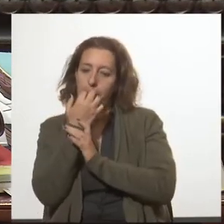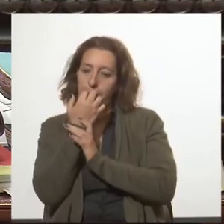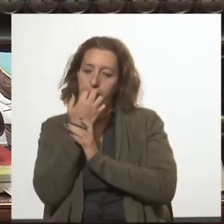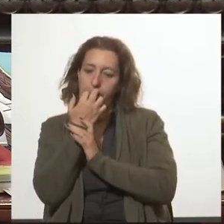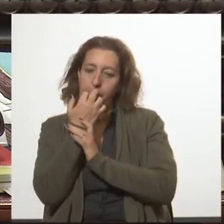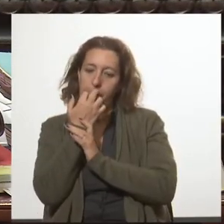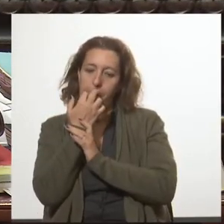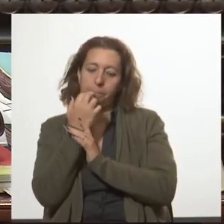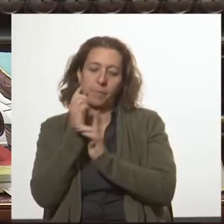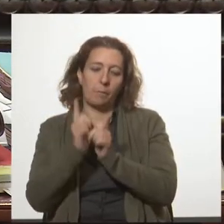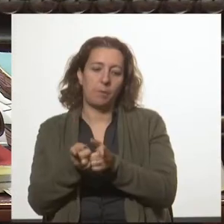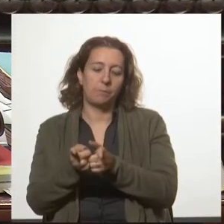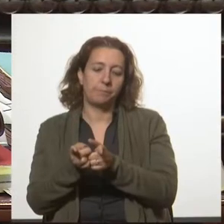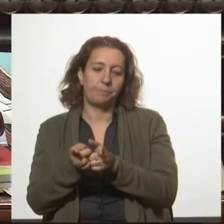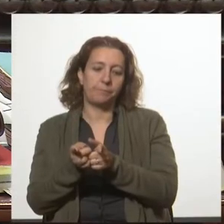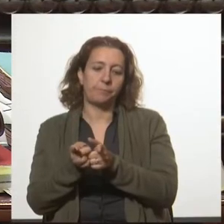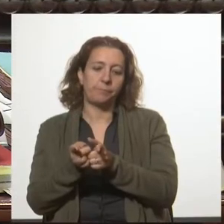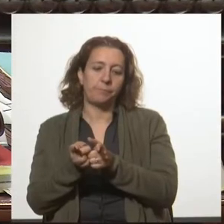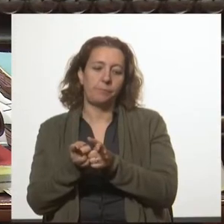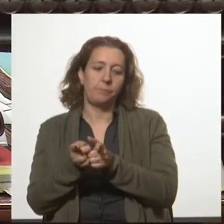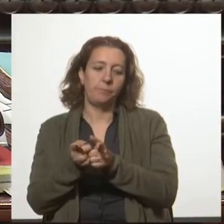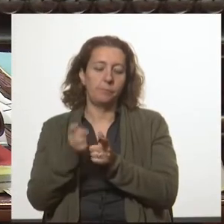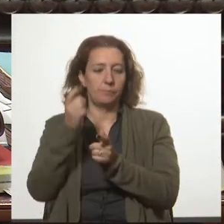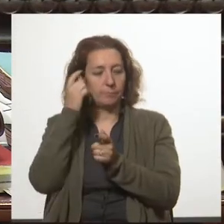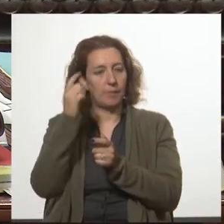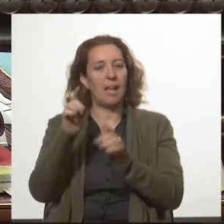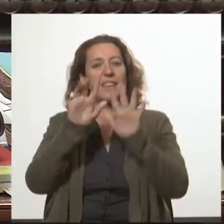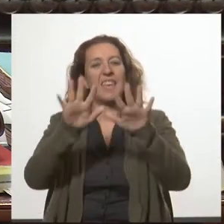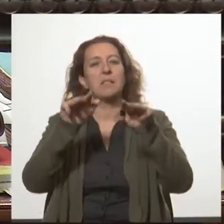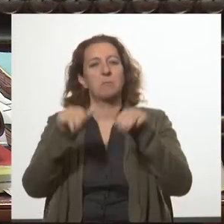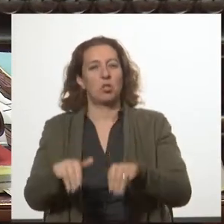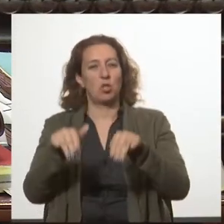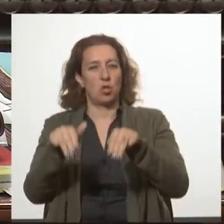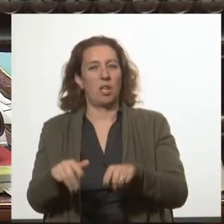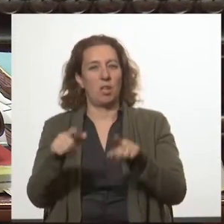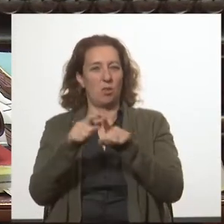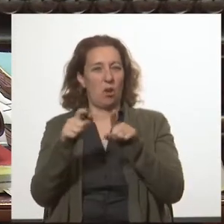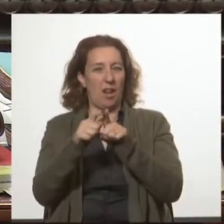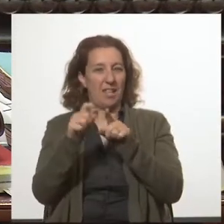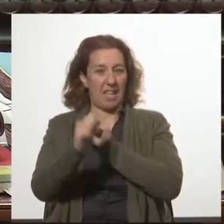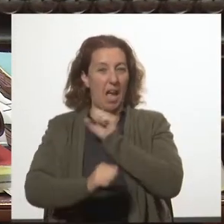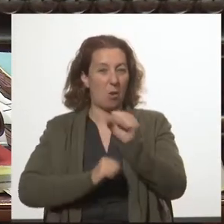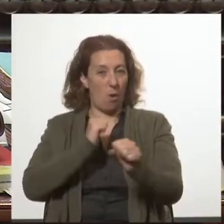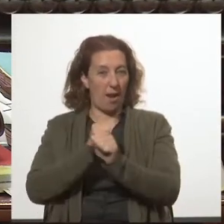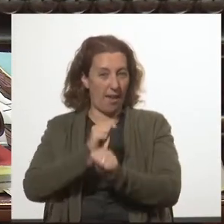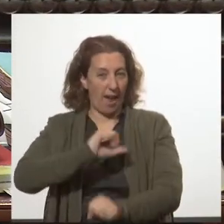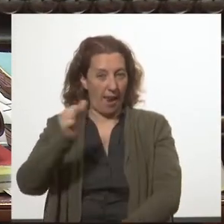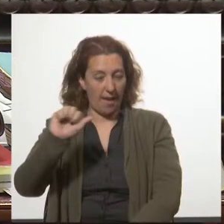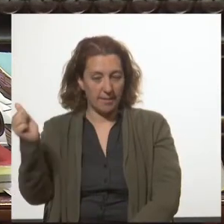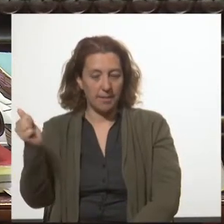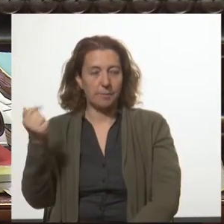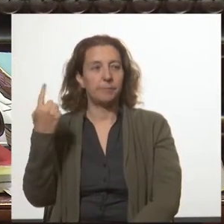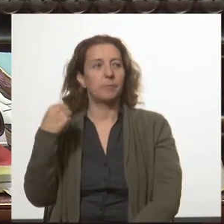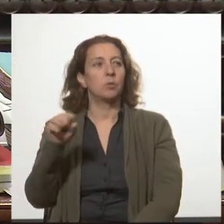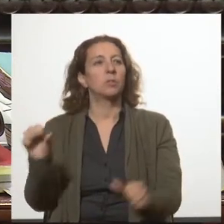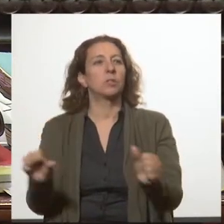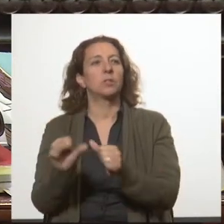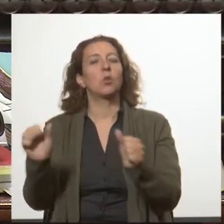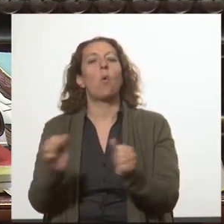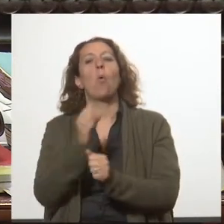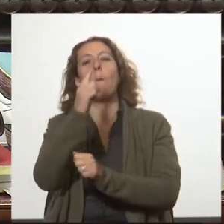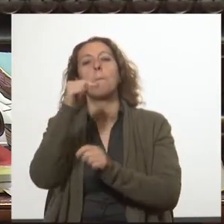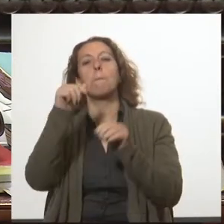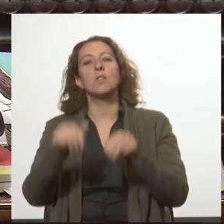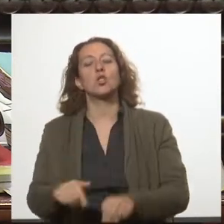que de la proyección de 10 millones de dólares anuales de ganancia y lo que se produjo es un millón y medio